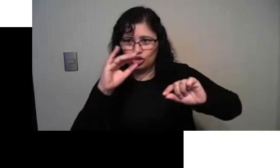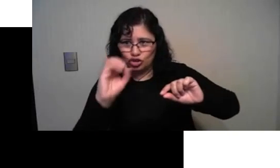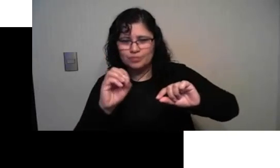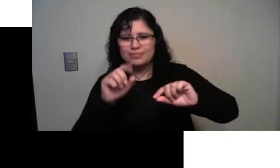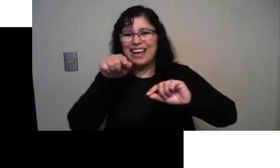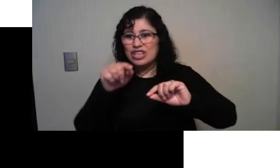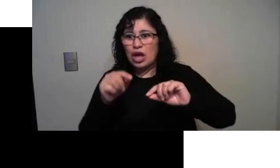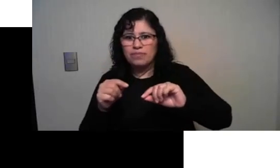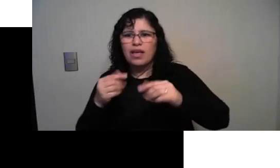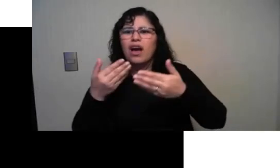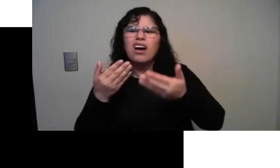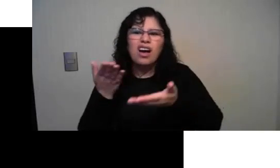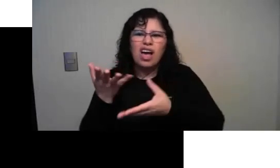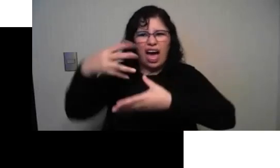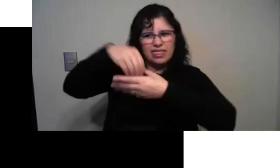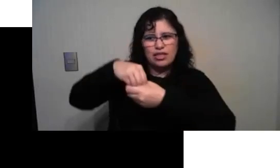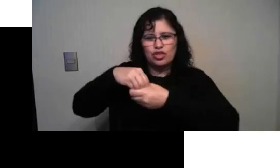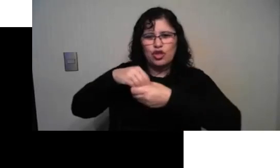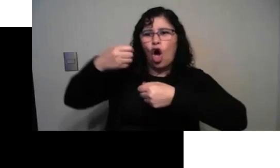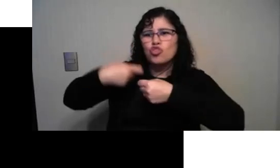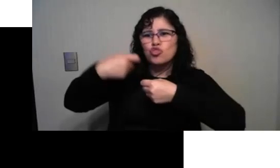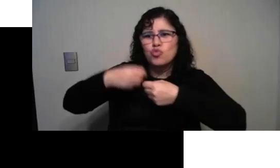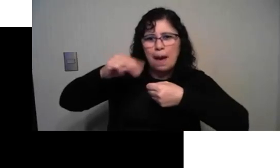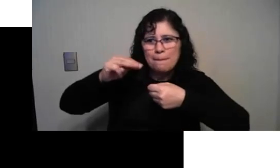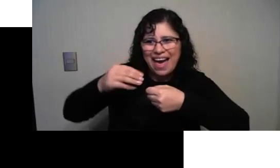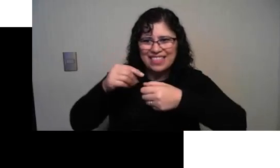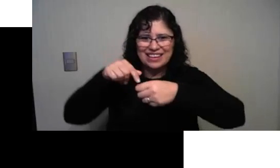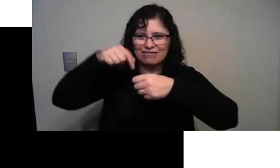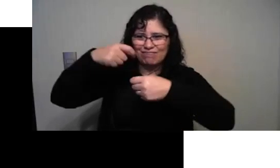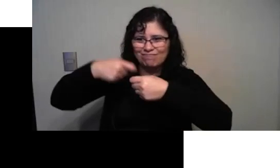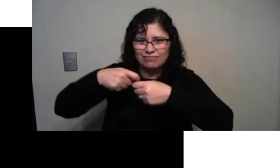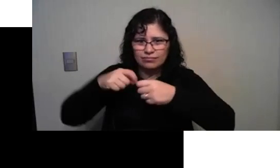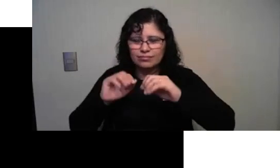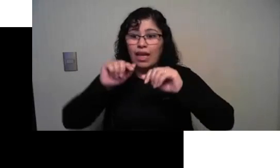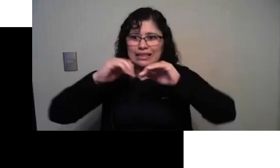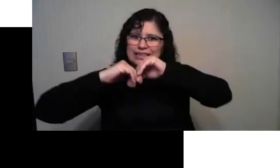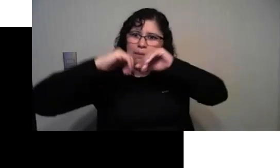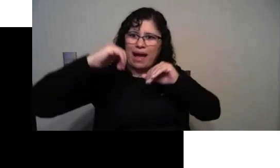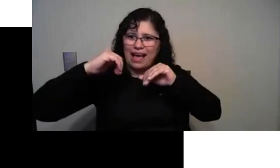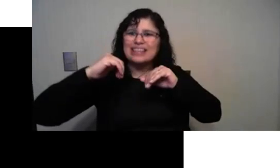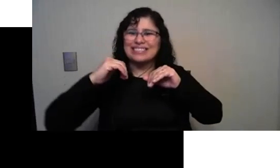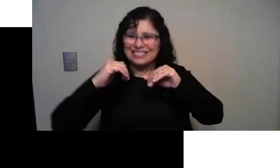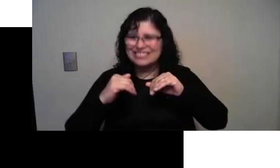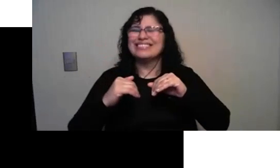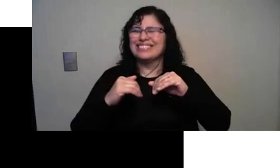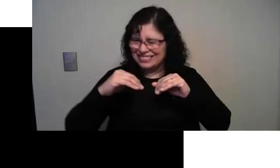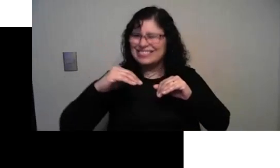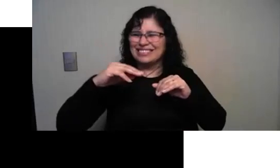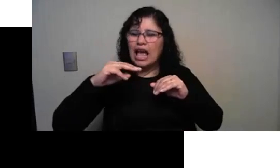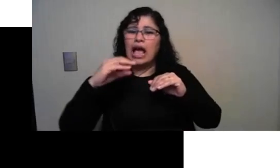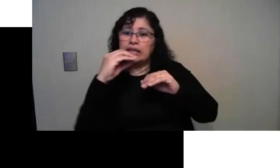madre, que lo que va a hacer es separar el cerebelo desde el